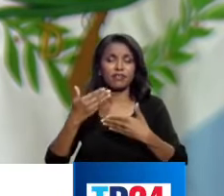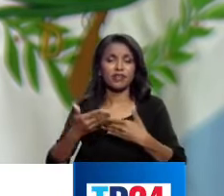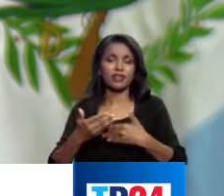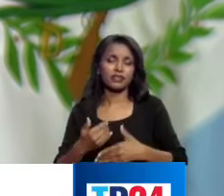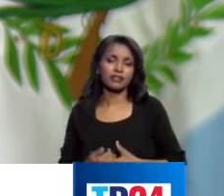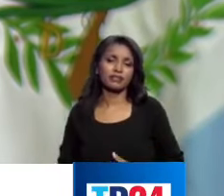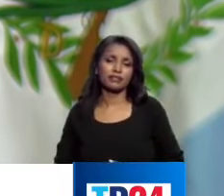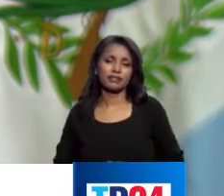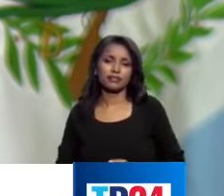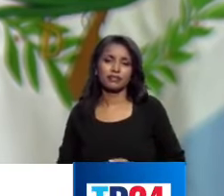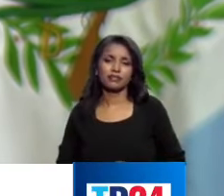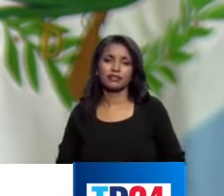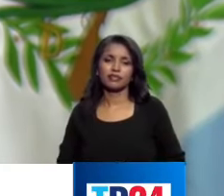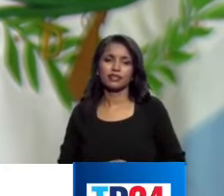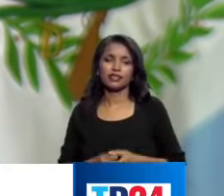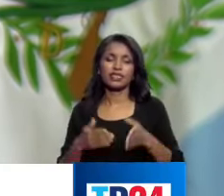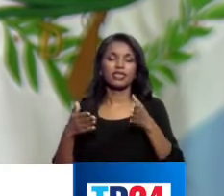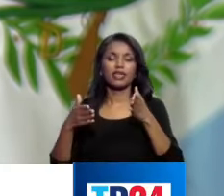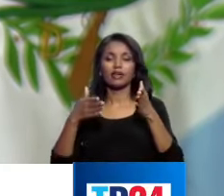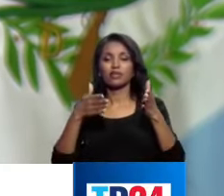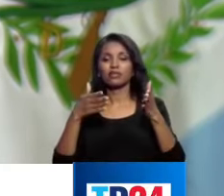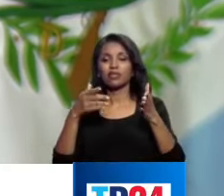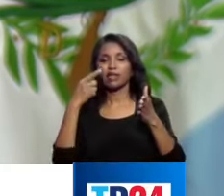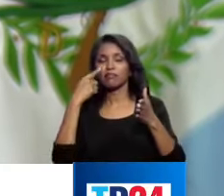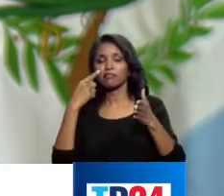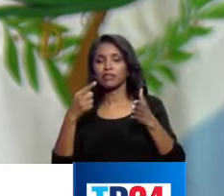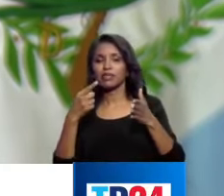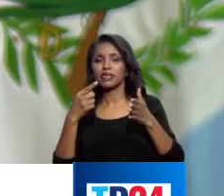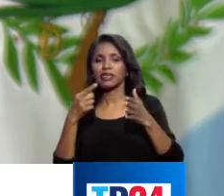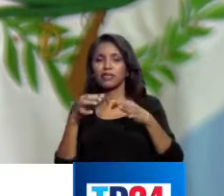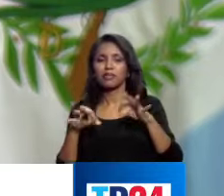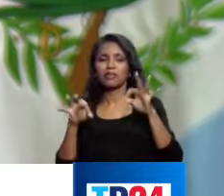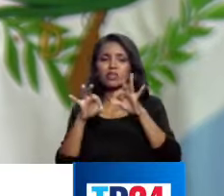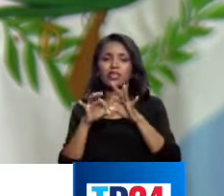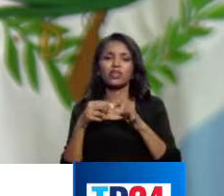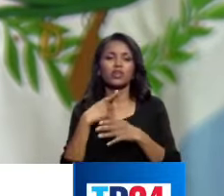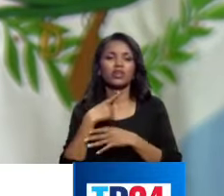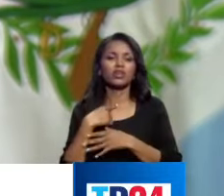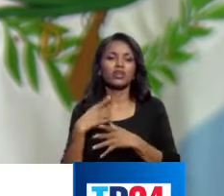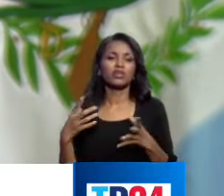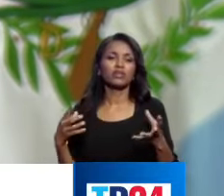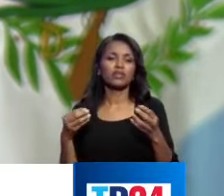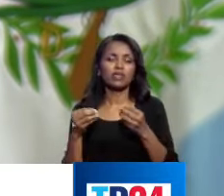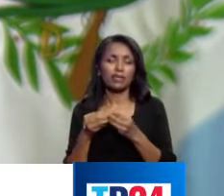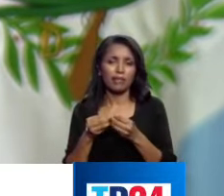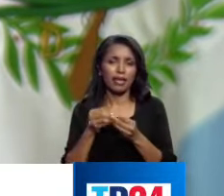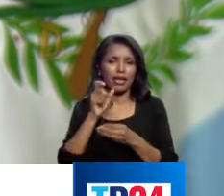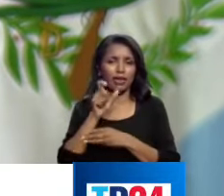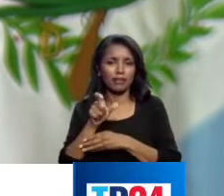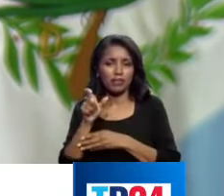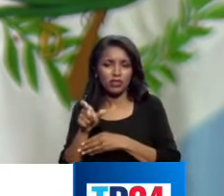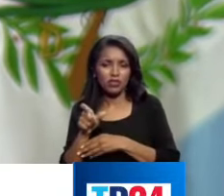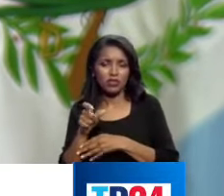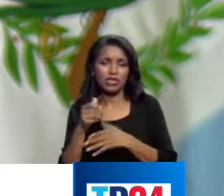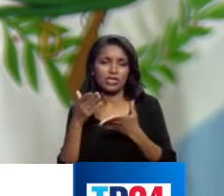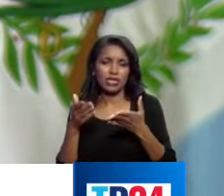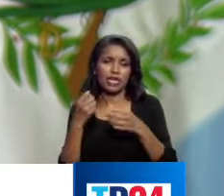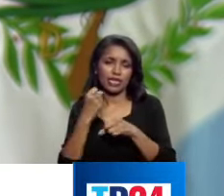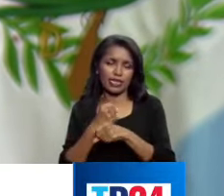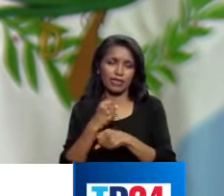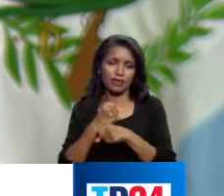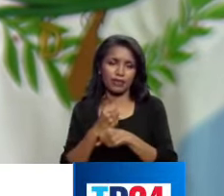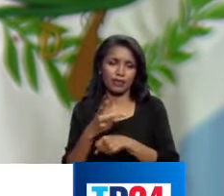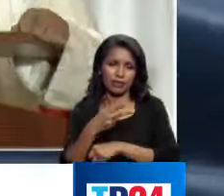quitamos la ruta del viaje, que es lo que promueve empleo y al micro y